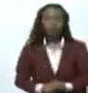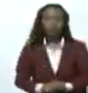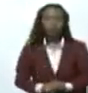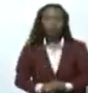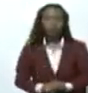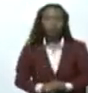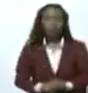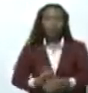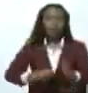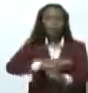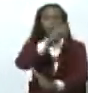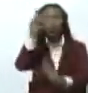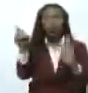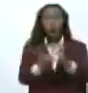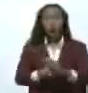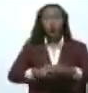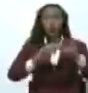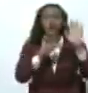un total de